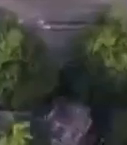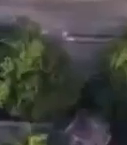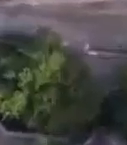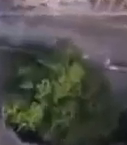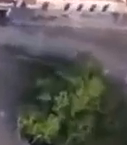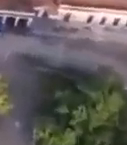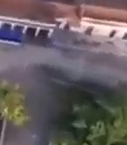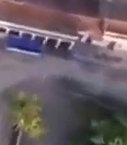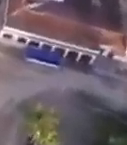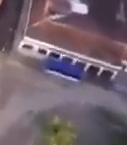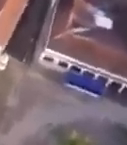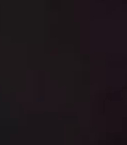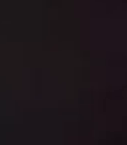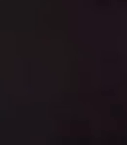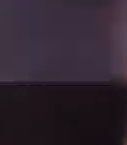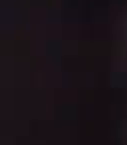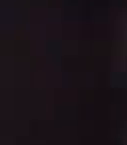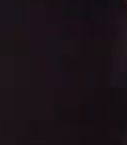y